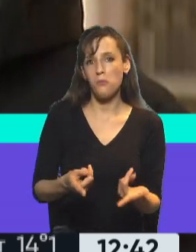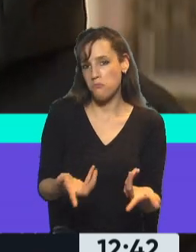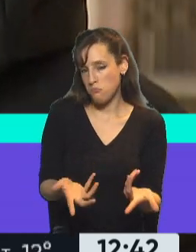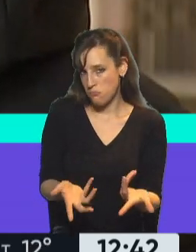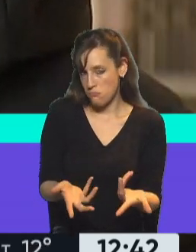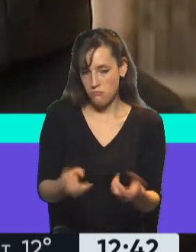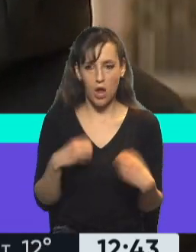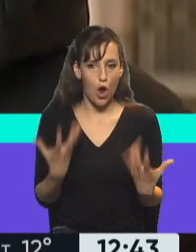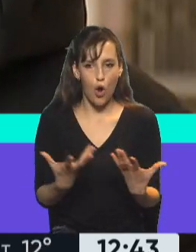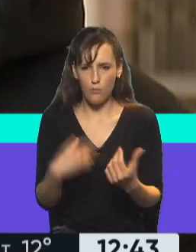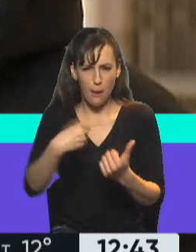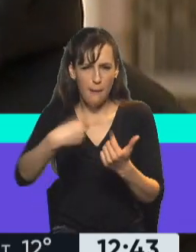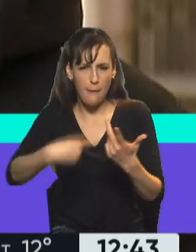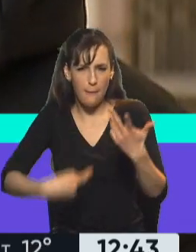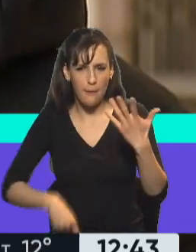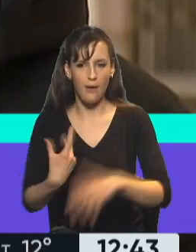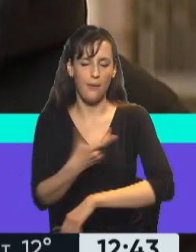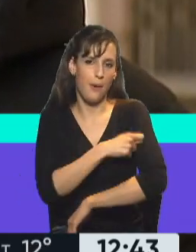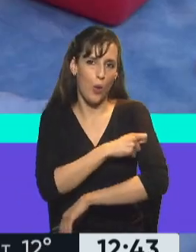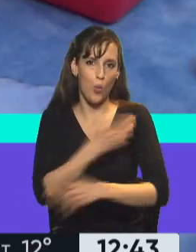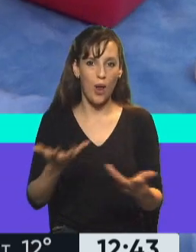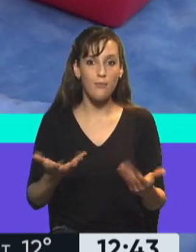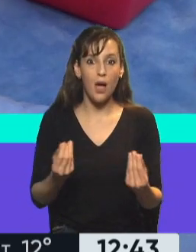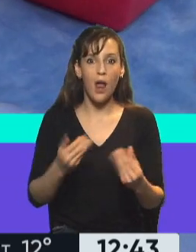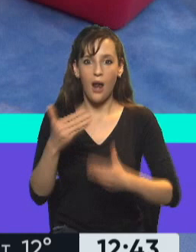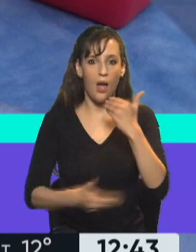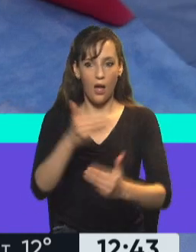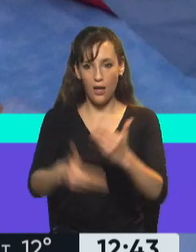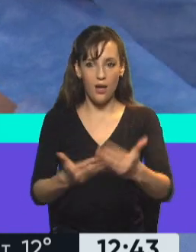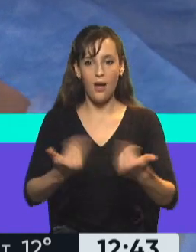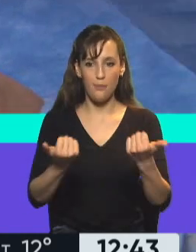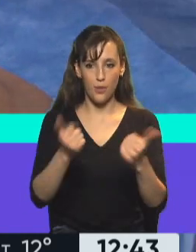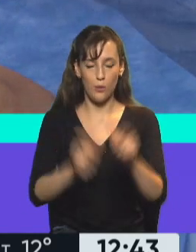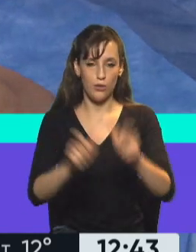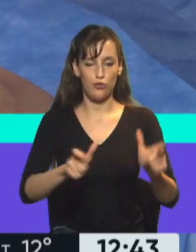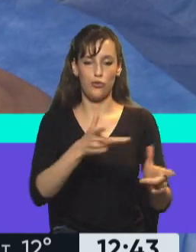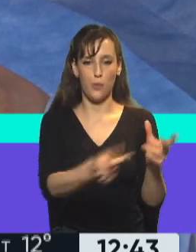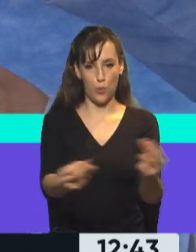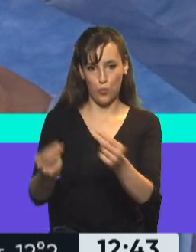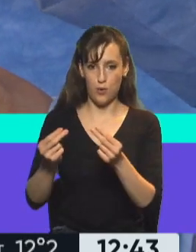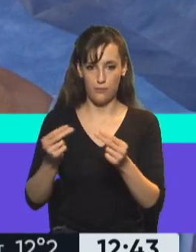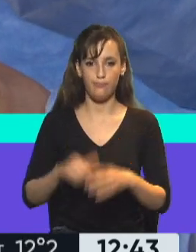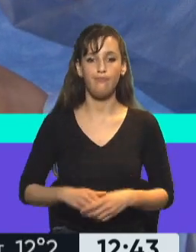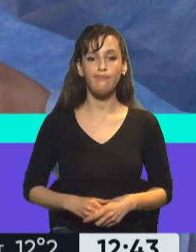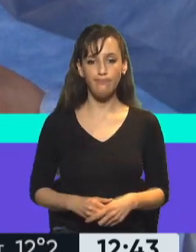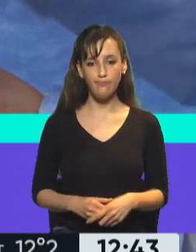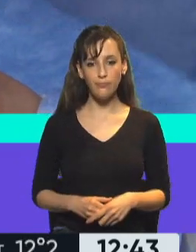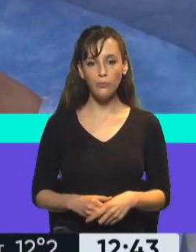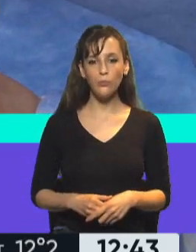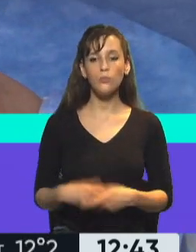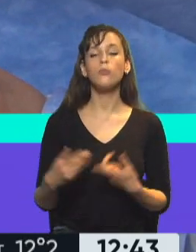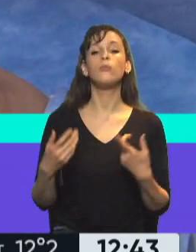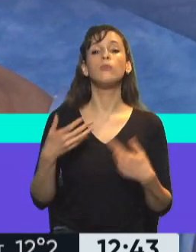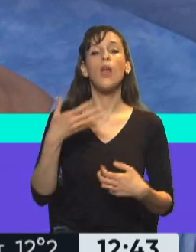lo cual es muy bueno, y podemos cubrir a más personas en el menor tiempo posible, ¿no? Que esa es la necesidad actual. Los